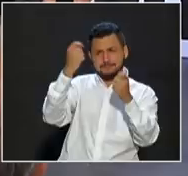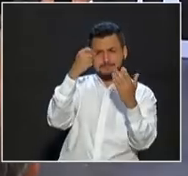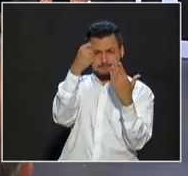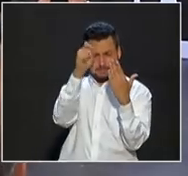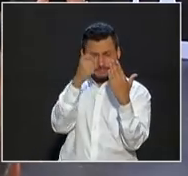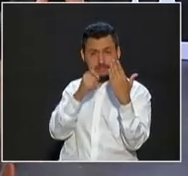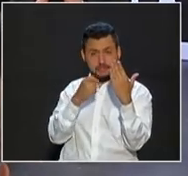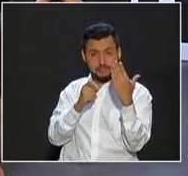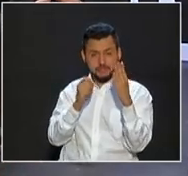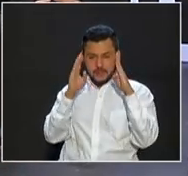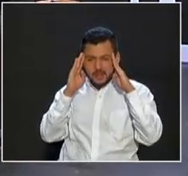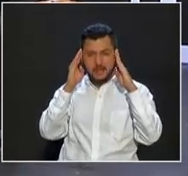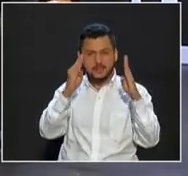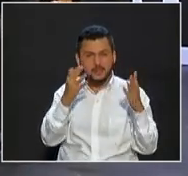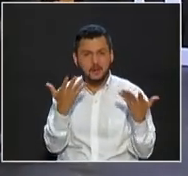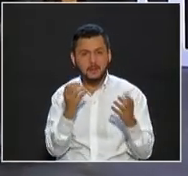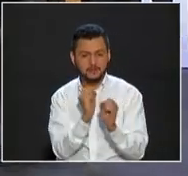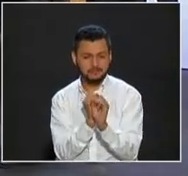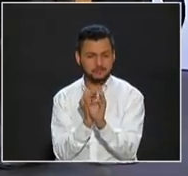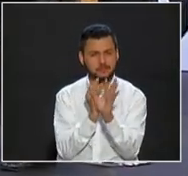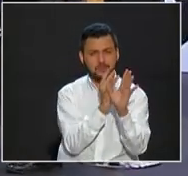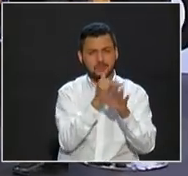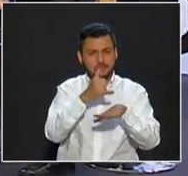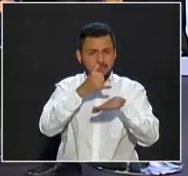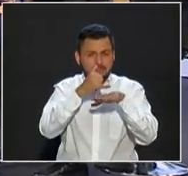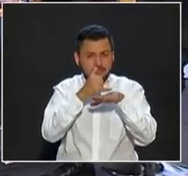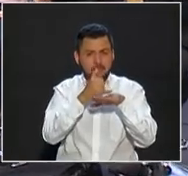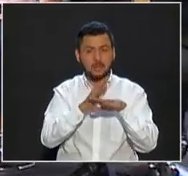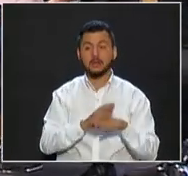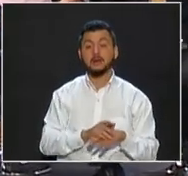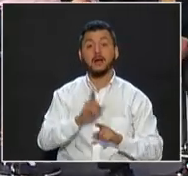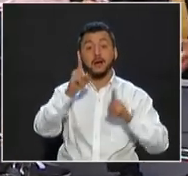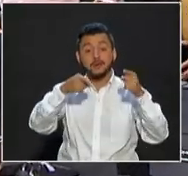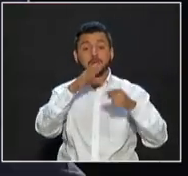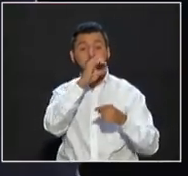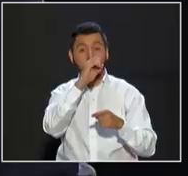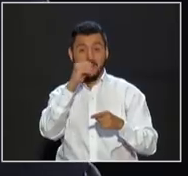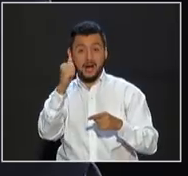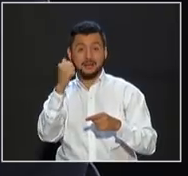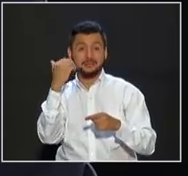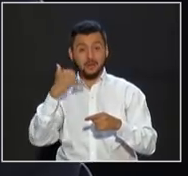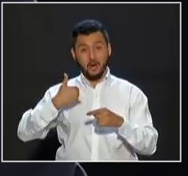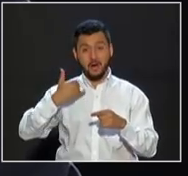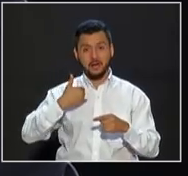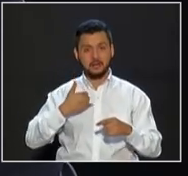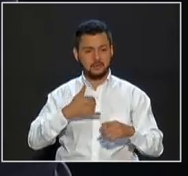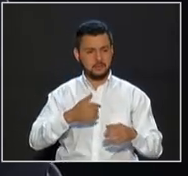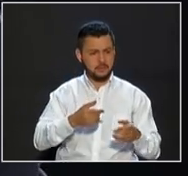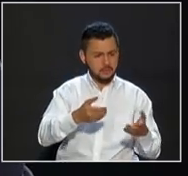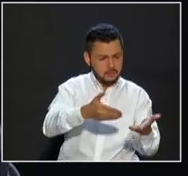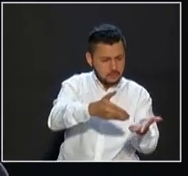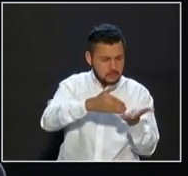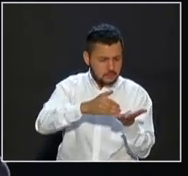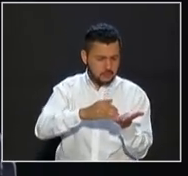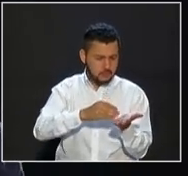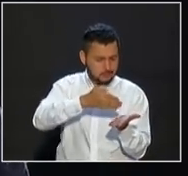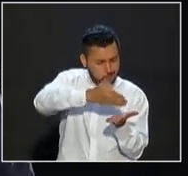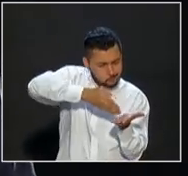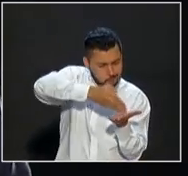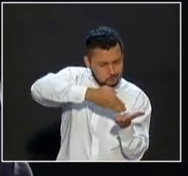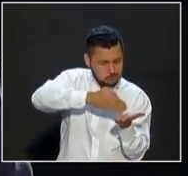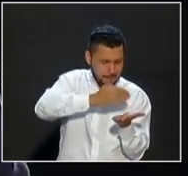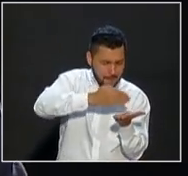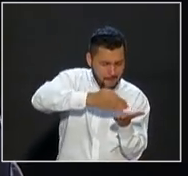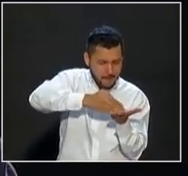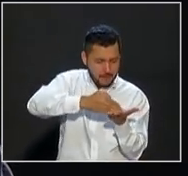largo plazo para este tema que no siga corrompiendo a nuestros jóvenes a nuestra democracia a nuestra institucionalidad es el gran factor de violencia en